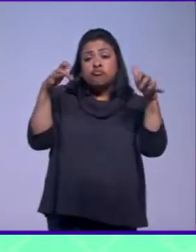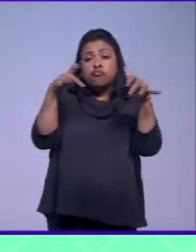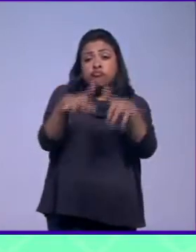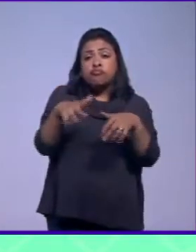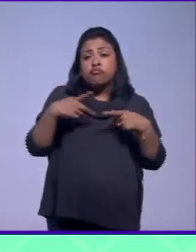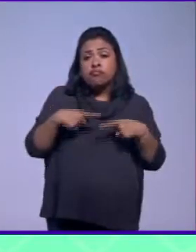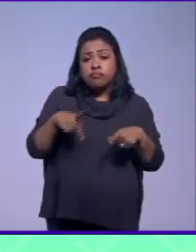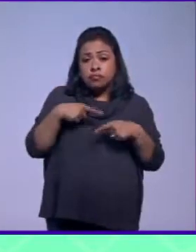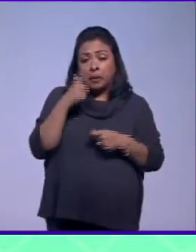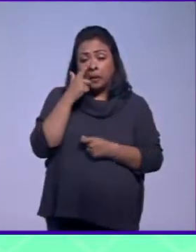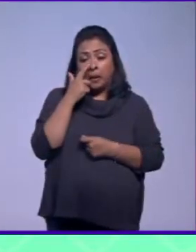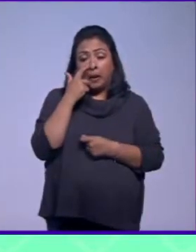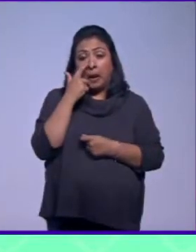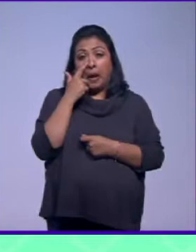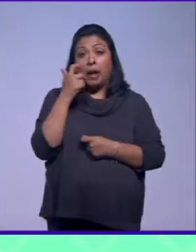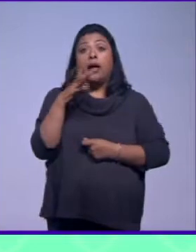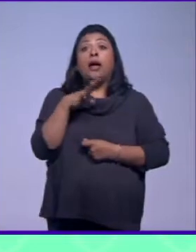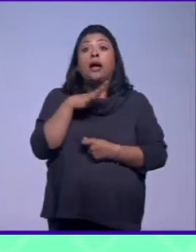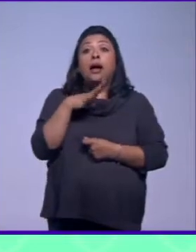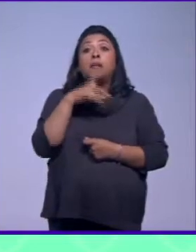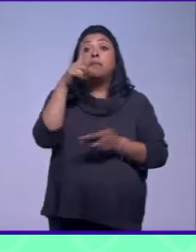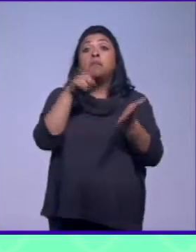y estable